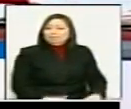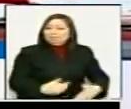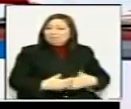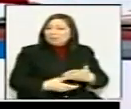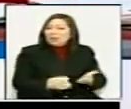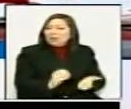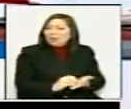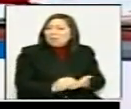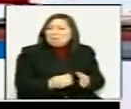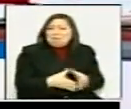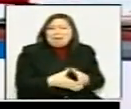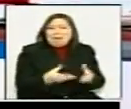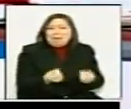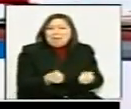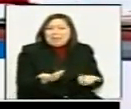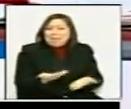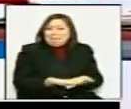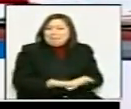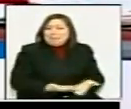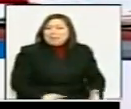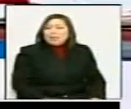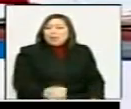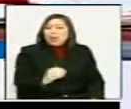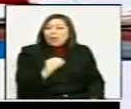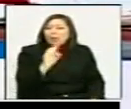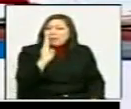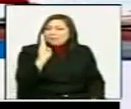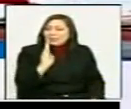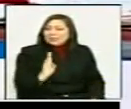adelantos gigantescos a Odebrecht.